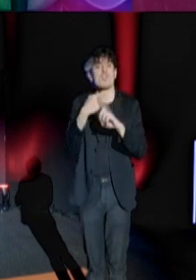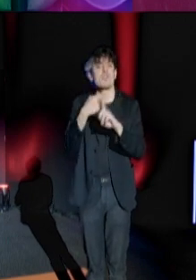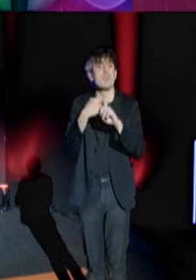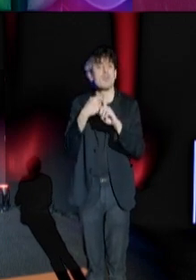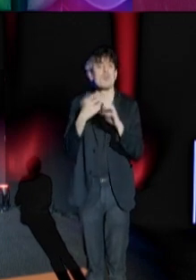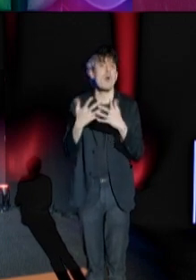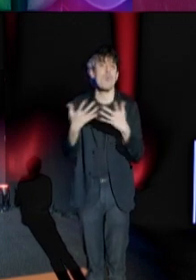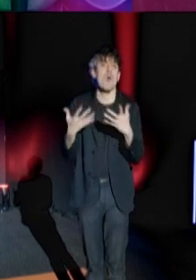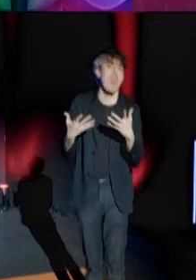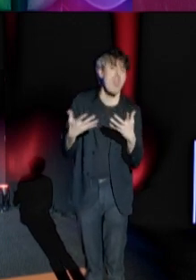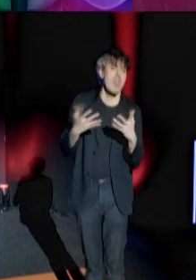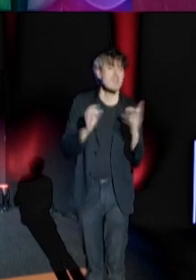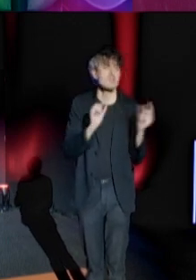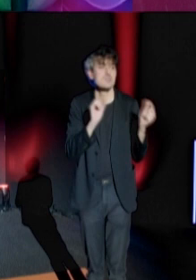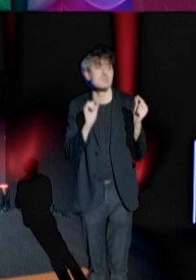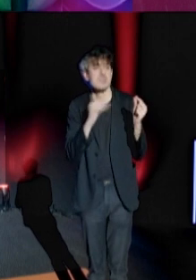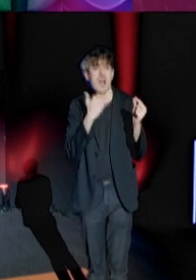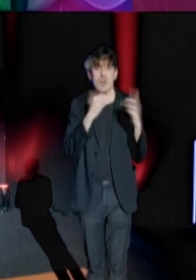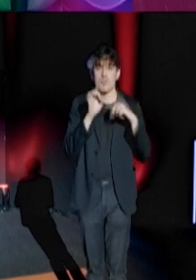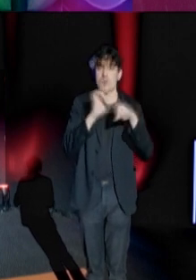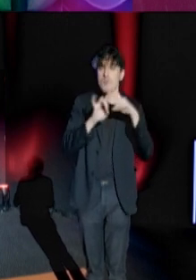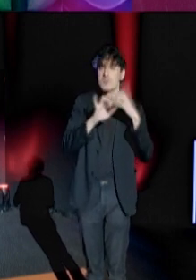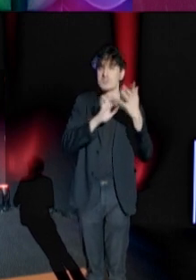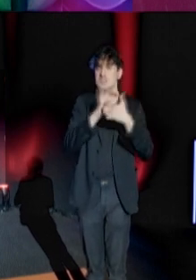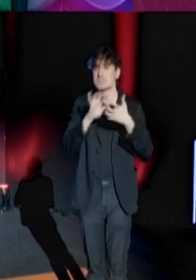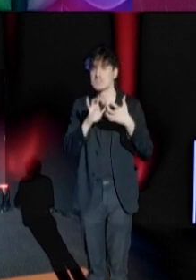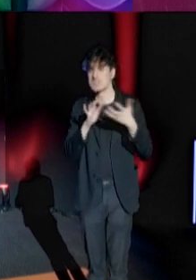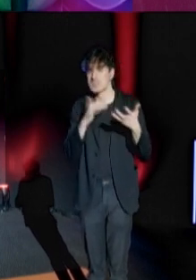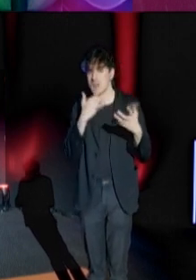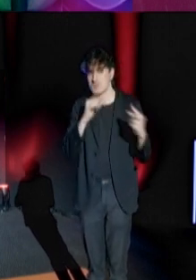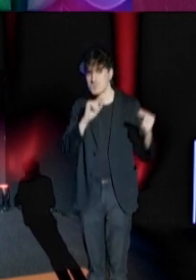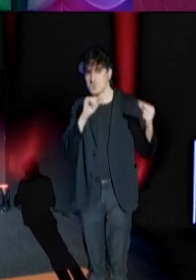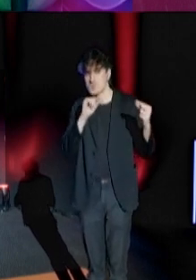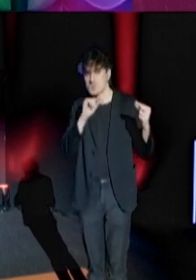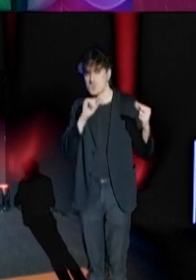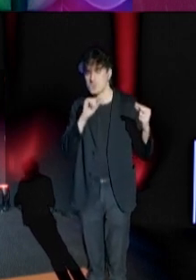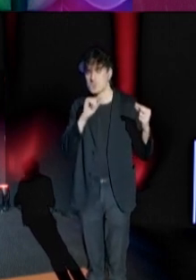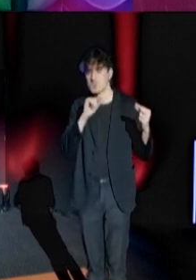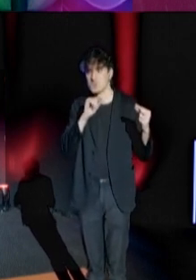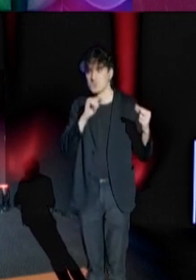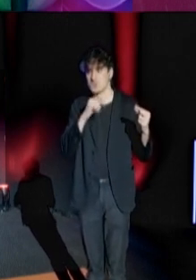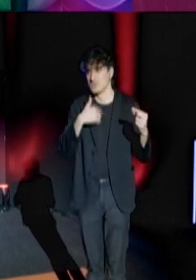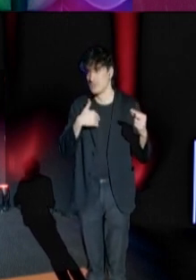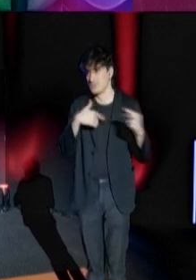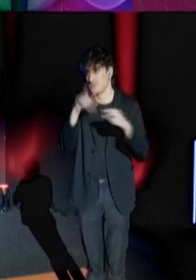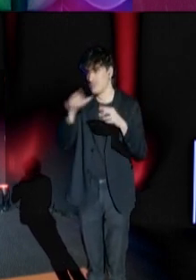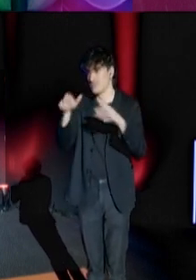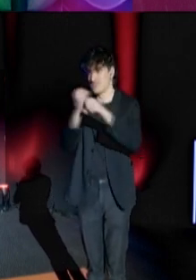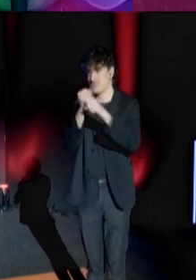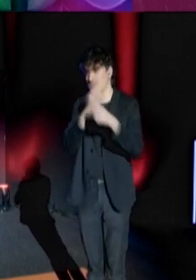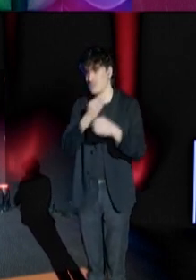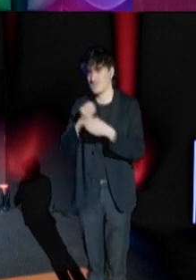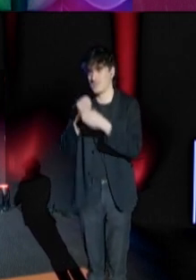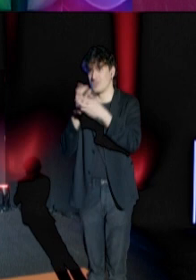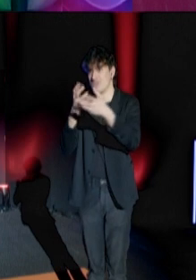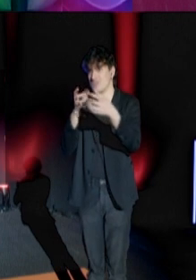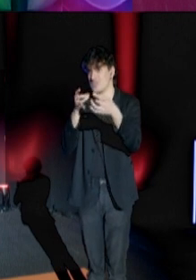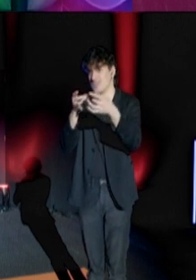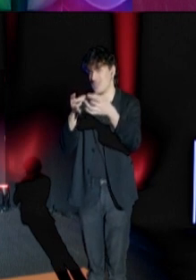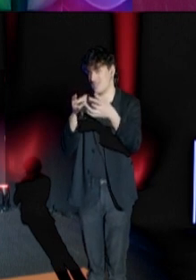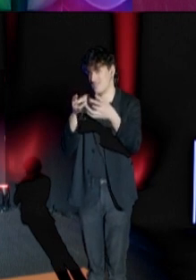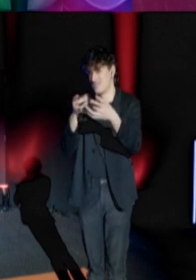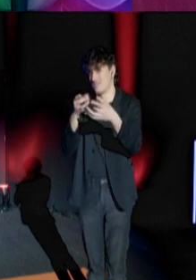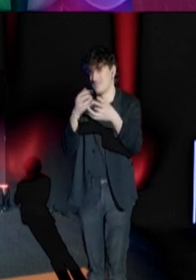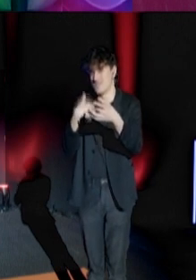para ver si había movidas y tal digo acabo de revelar a mis empleados que estoy que les estoy cotill la mitad de los chat No pero bueno